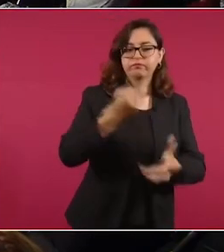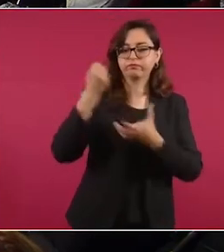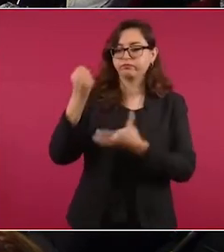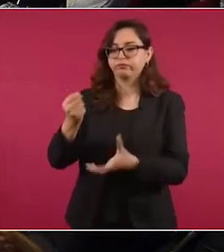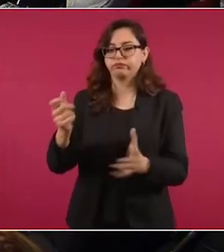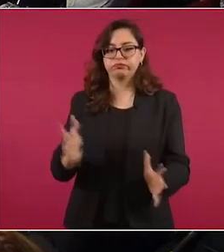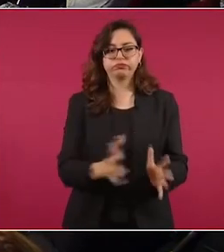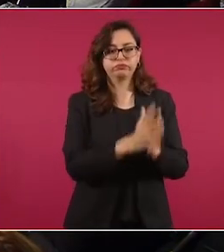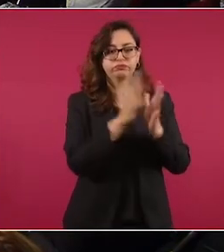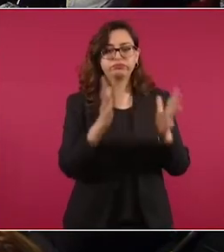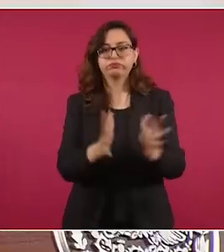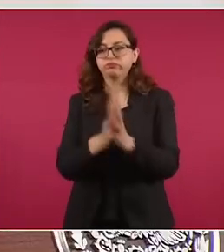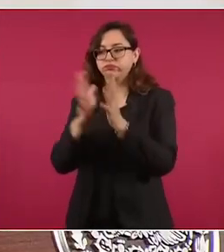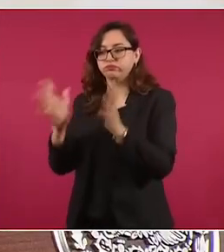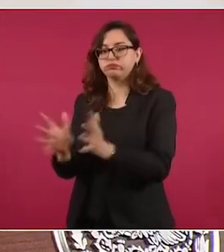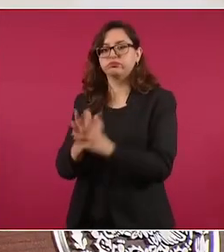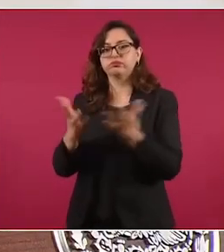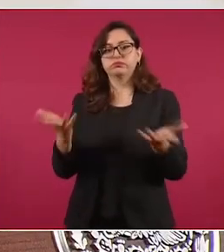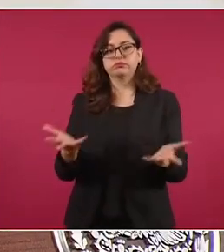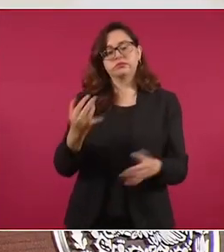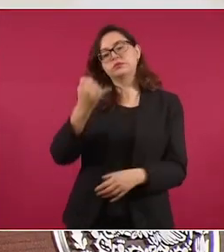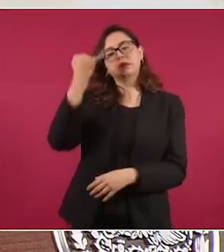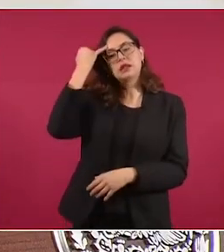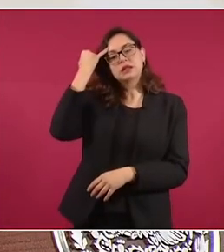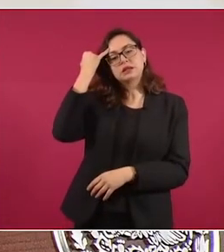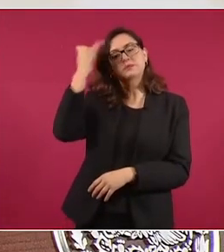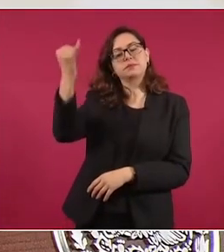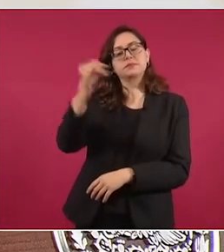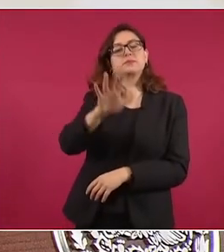Imagínense, estuve el fin de semana